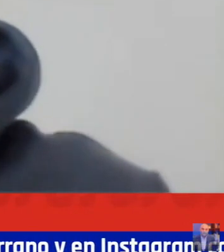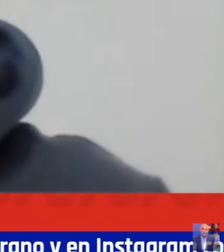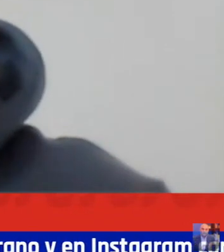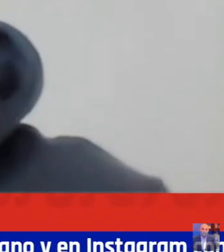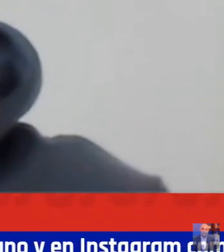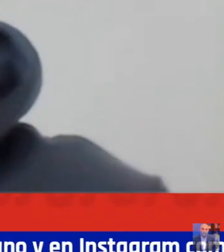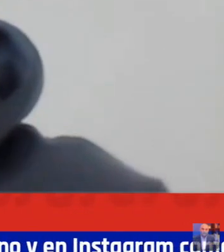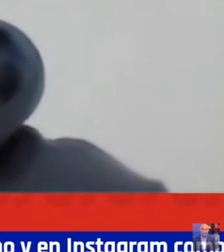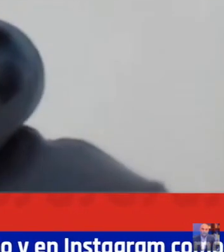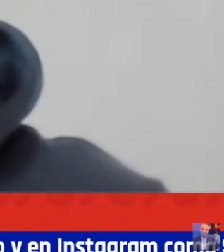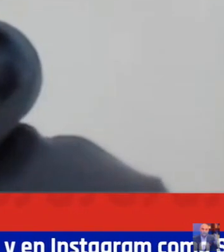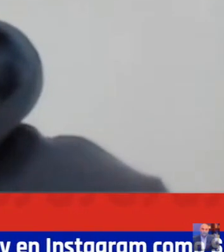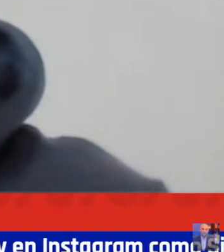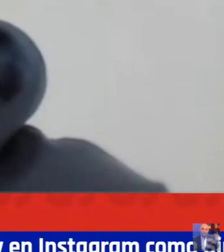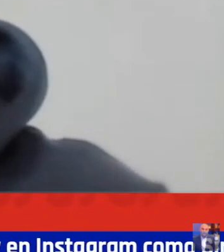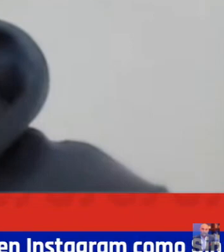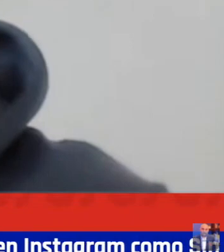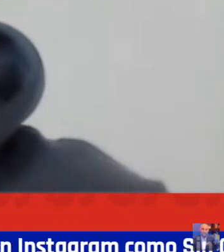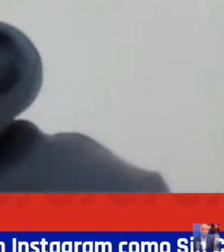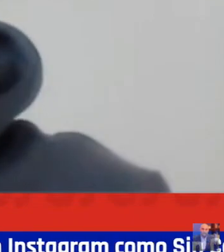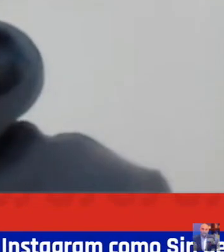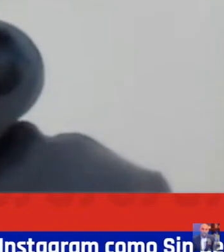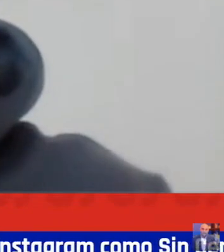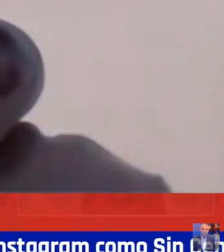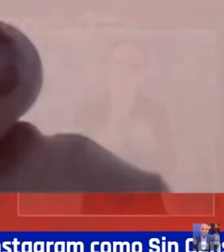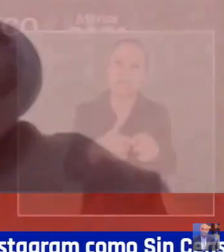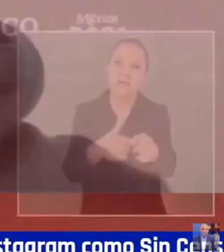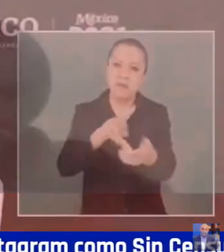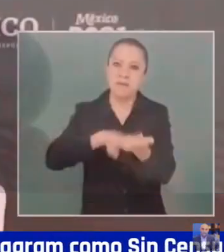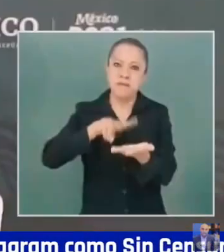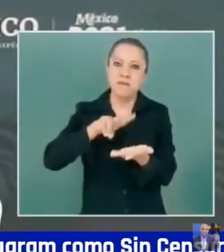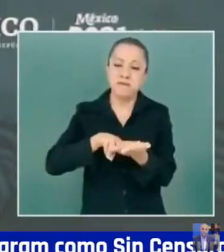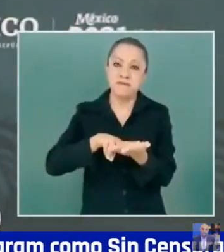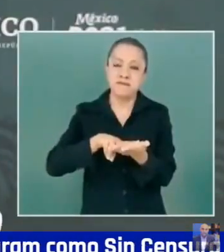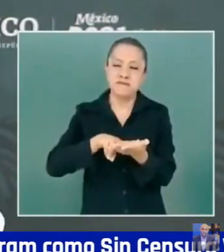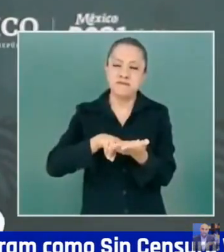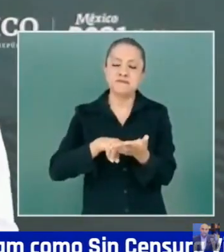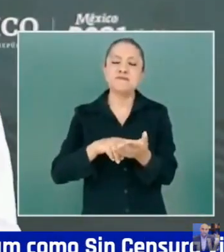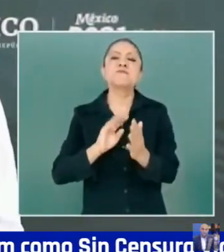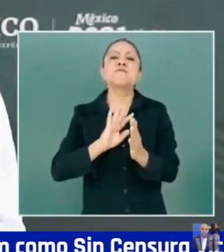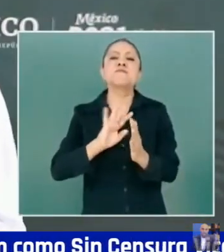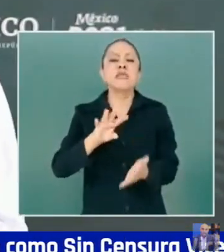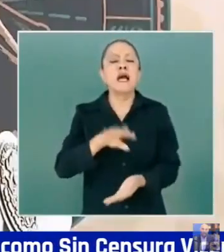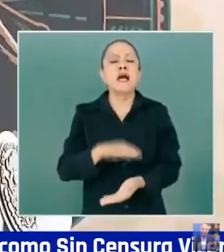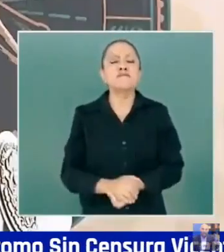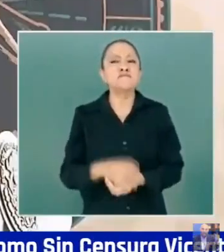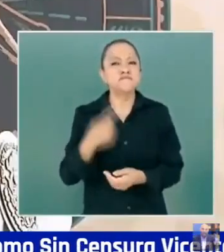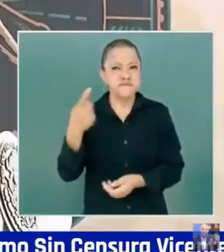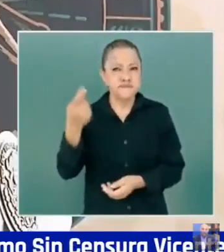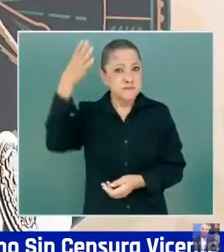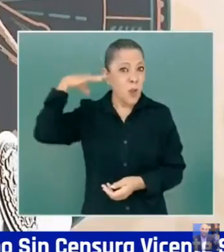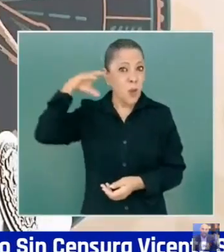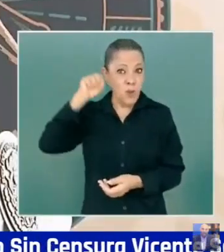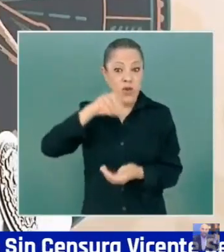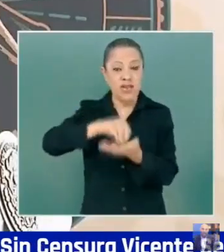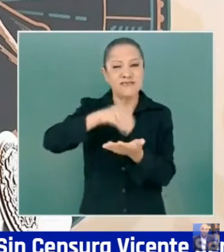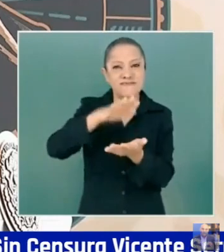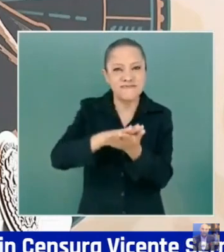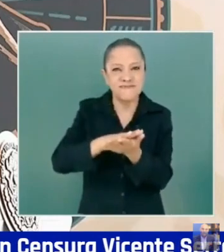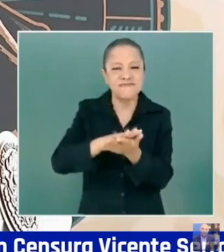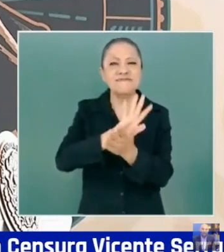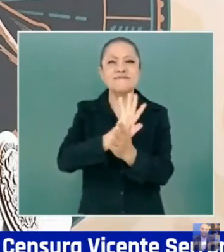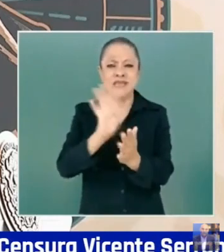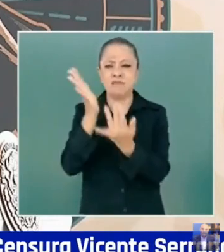y glosa y comenta y participa y buscas voces que conozcan del tema. Hay un gran